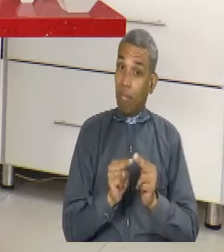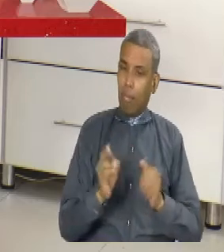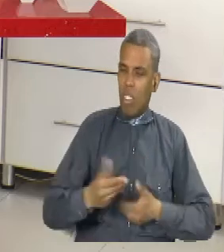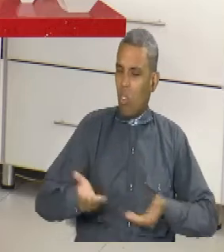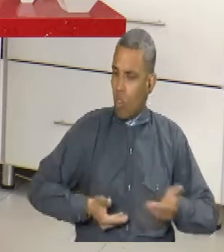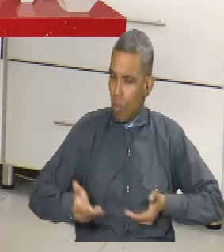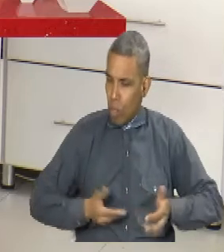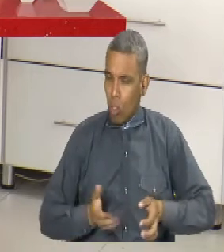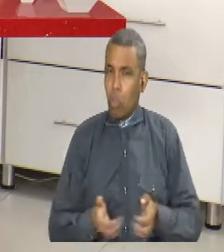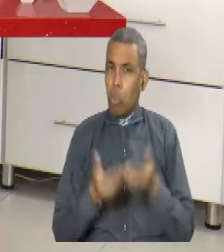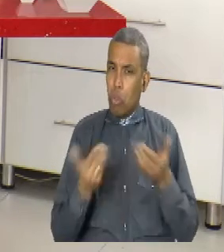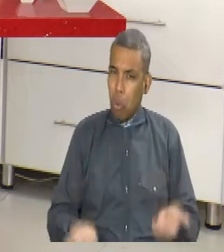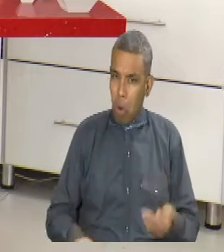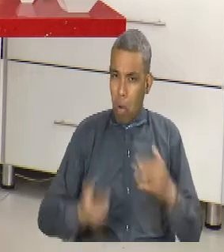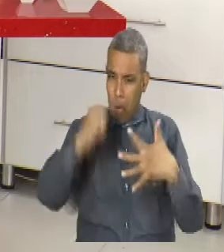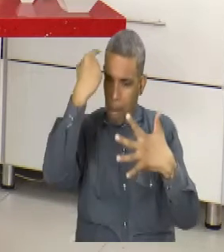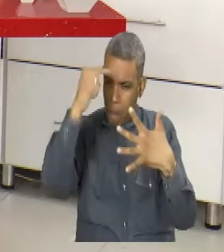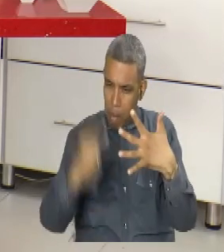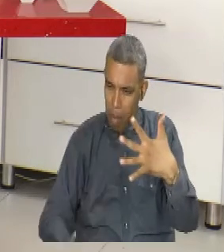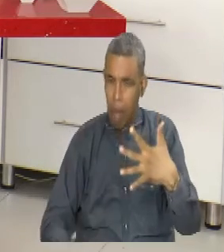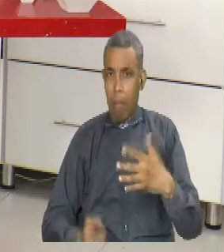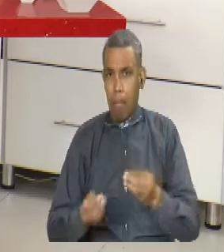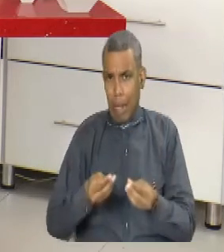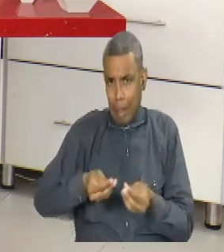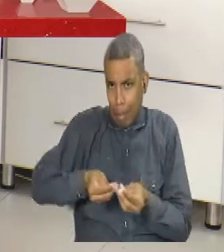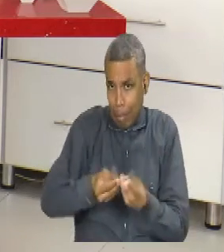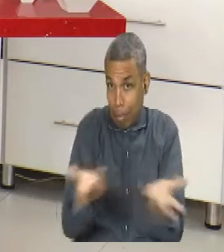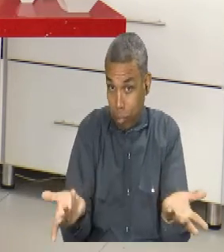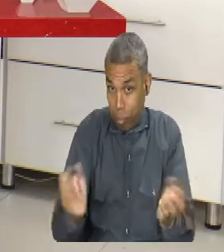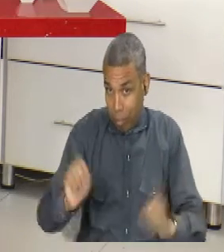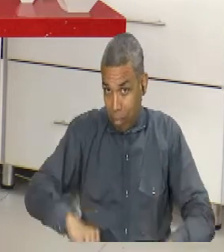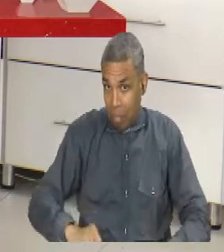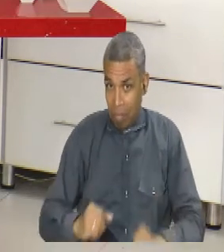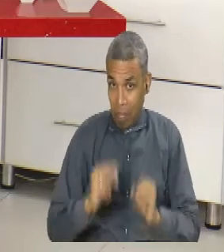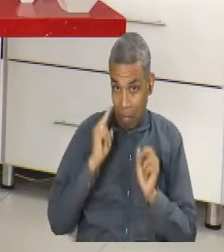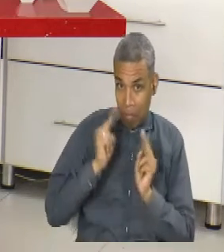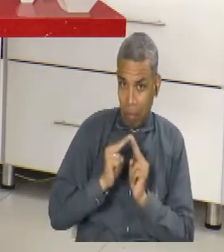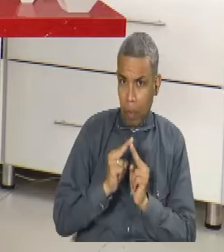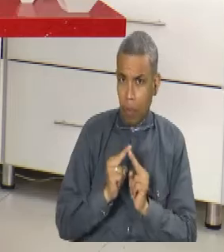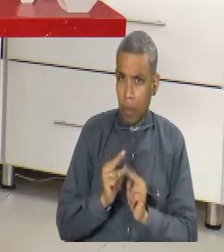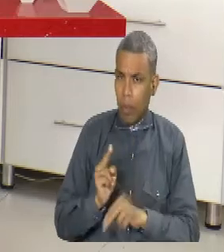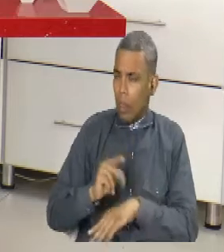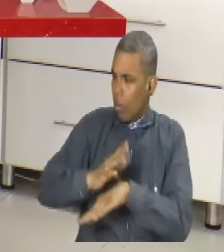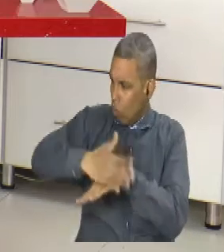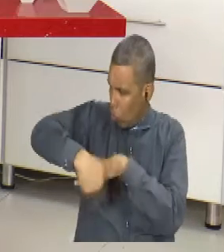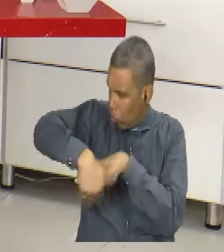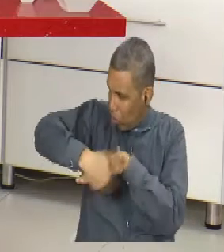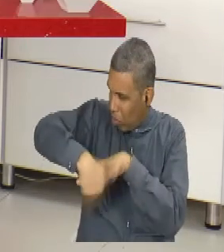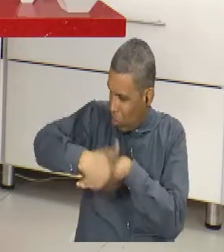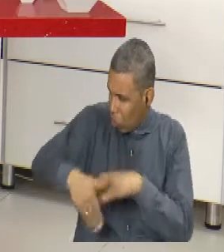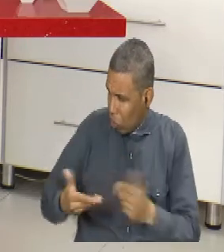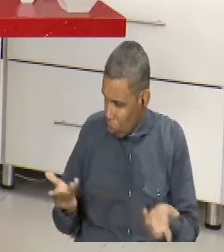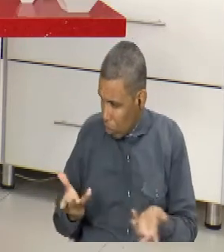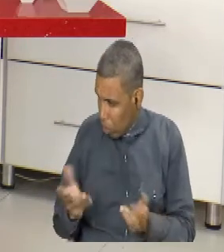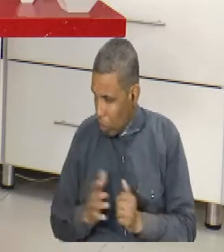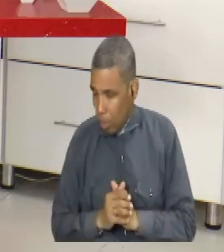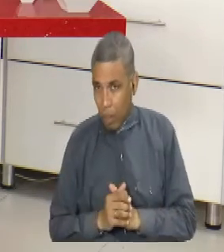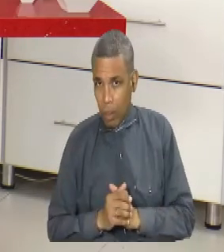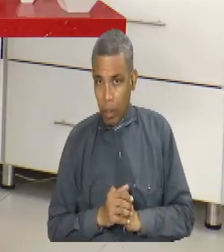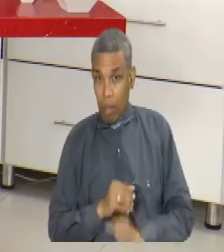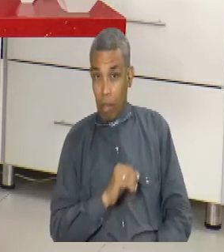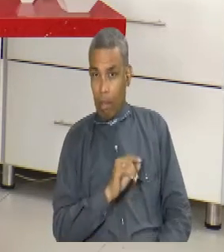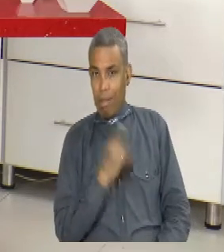lo que traemos hoy para... ¿Ya le mencionamos a los televidentes la dirección, la ubicación de la óptica? No, aún